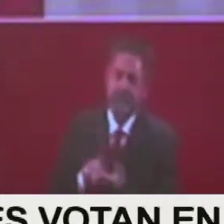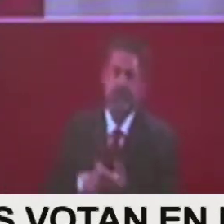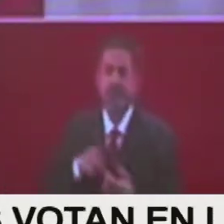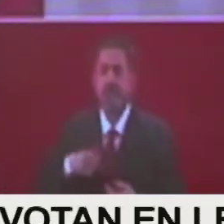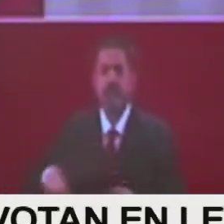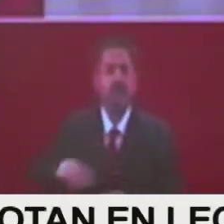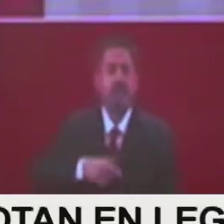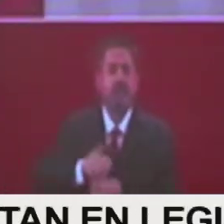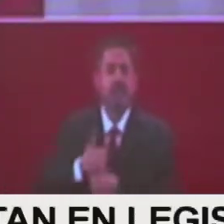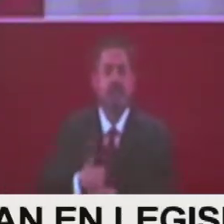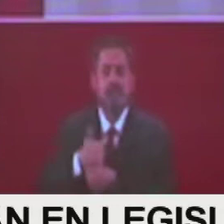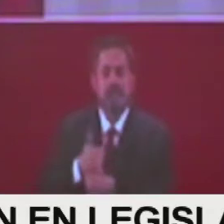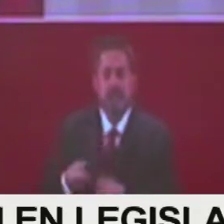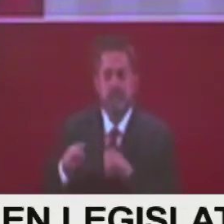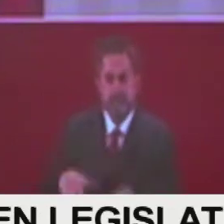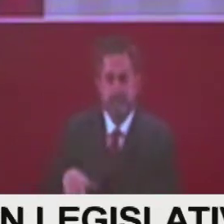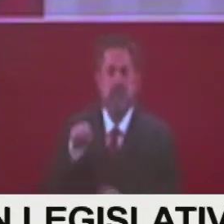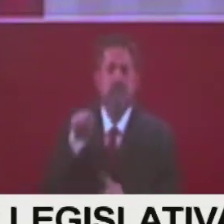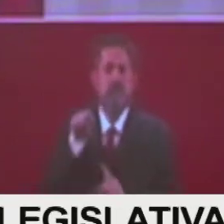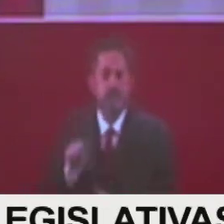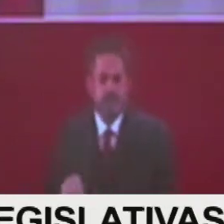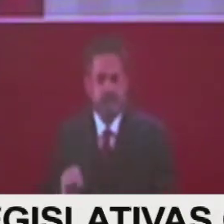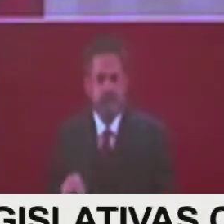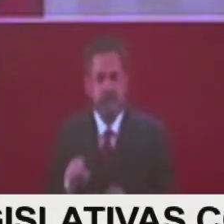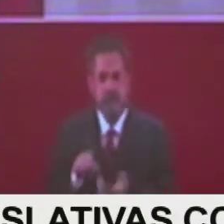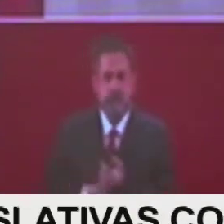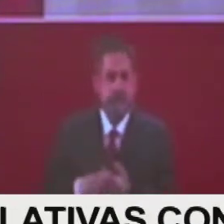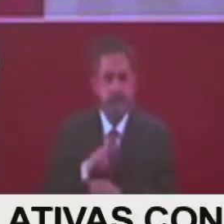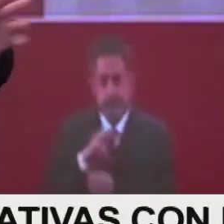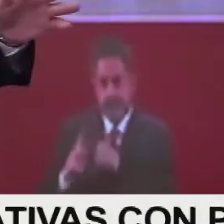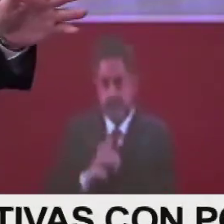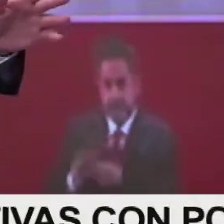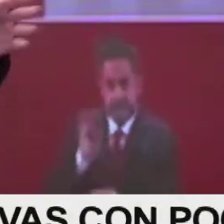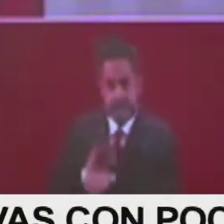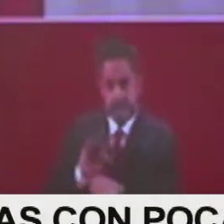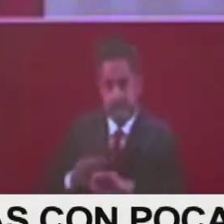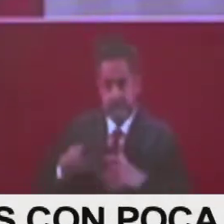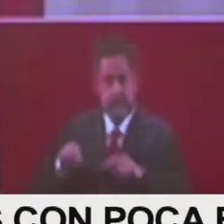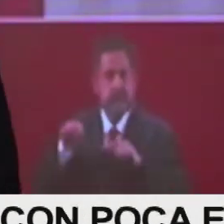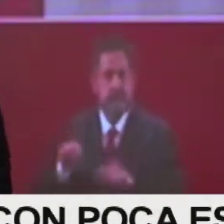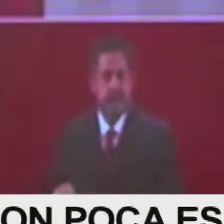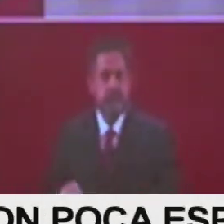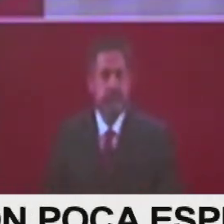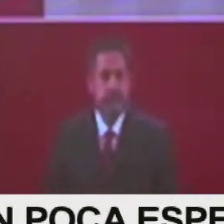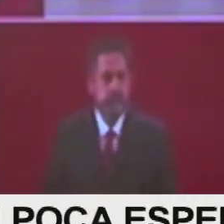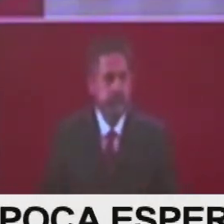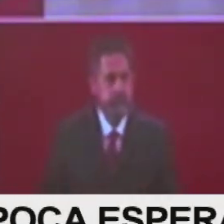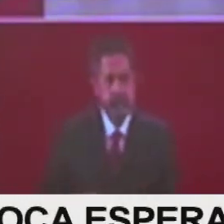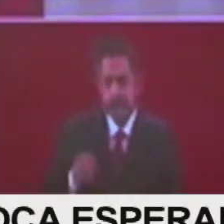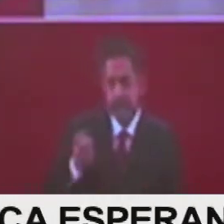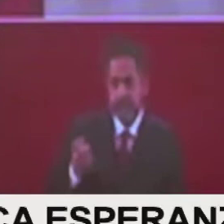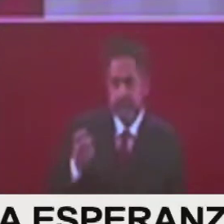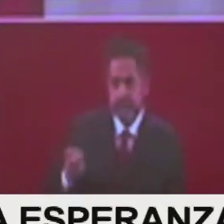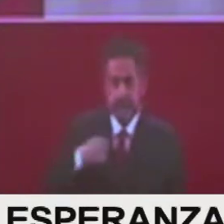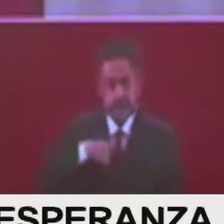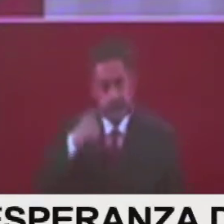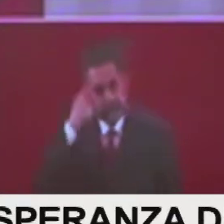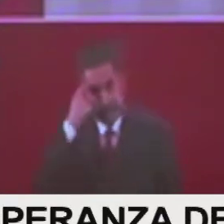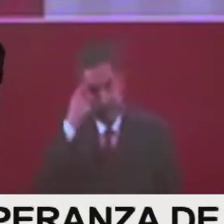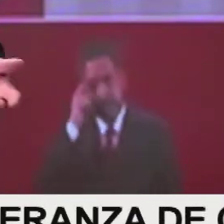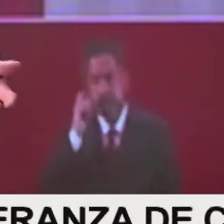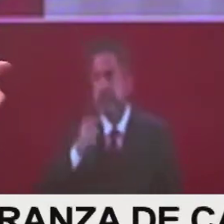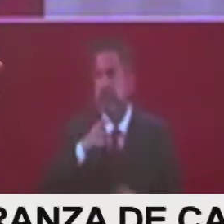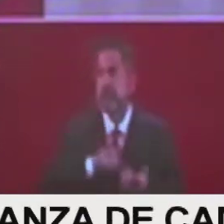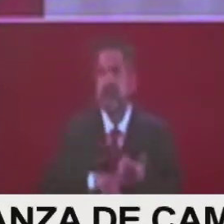tiempo, fue captado en un restaurante de lujo en Lomas de Chapultepec. Nadie puede sorprenderse de eso.